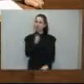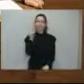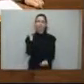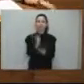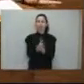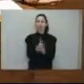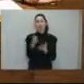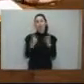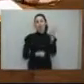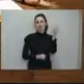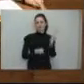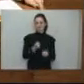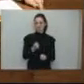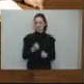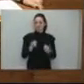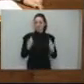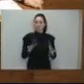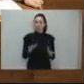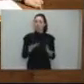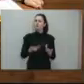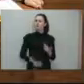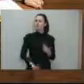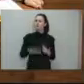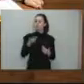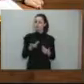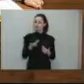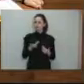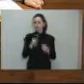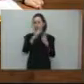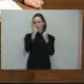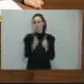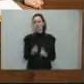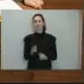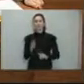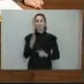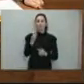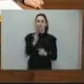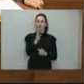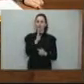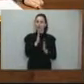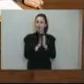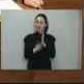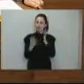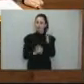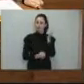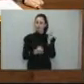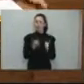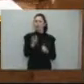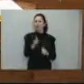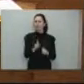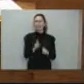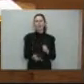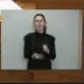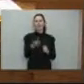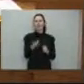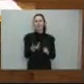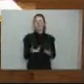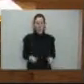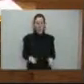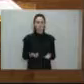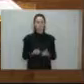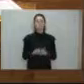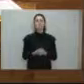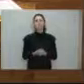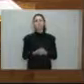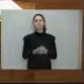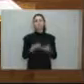la leche. Nos parece también importante. Y nos parece igualmente importante que en